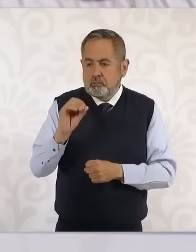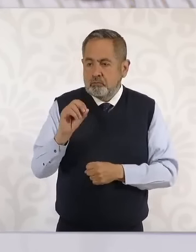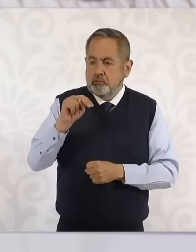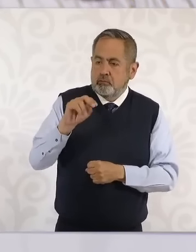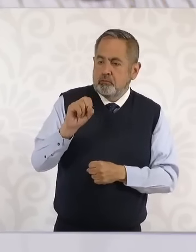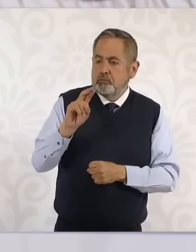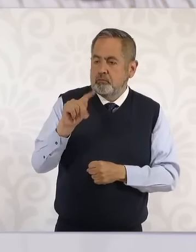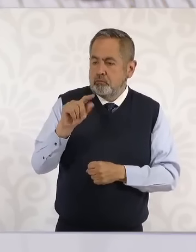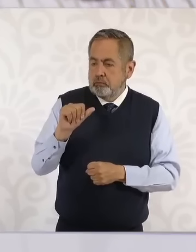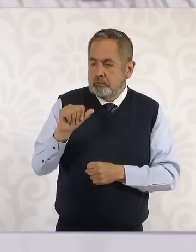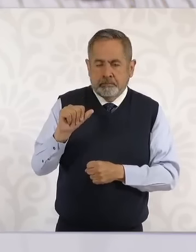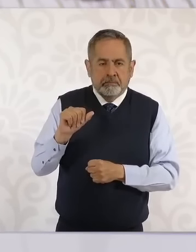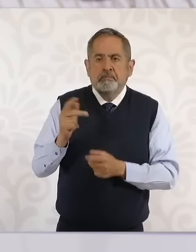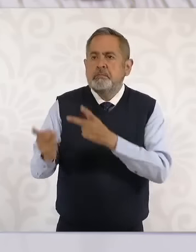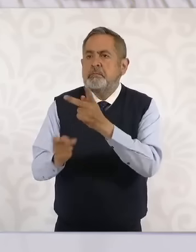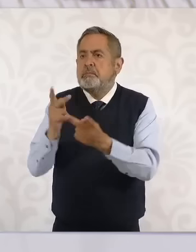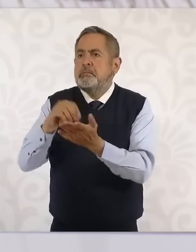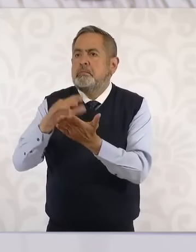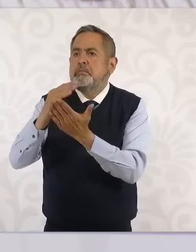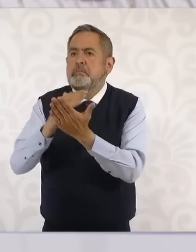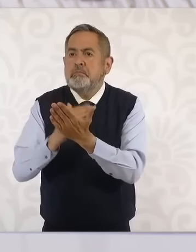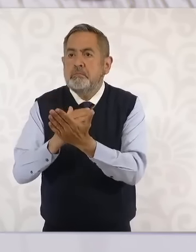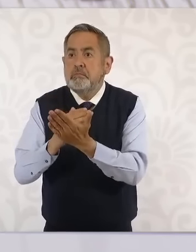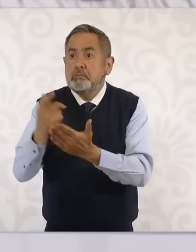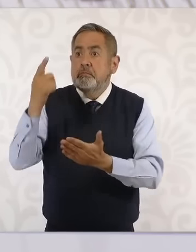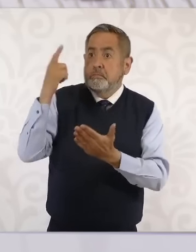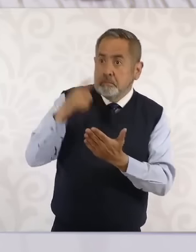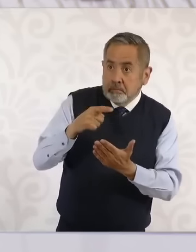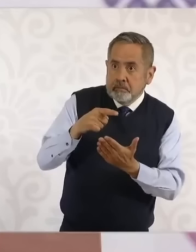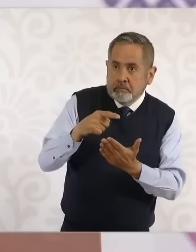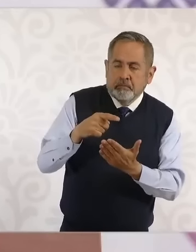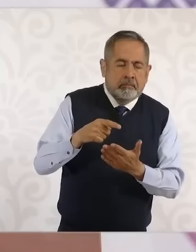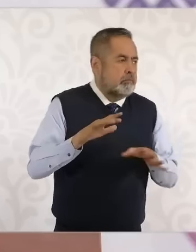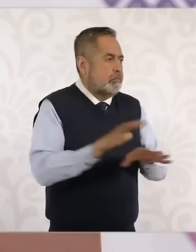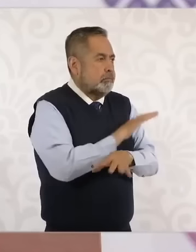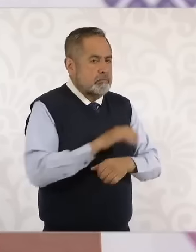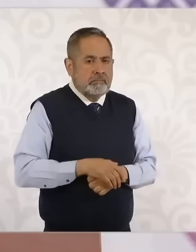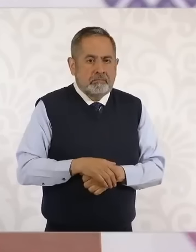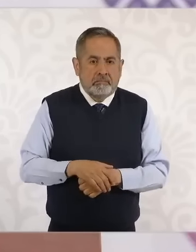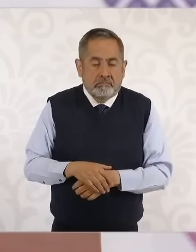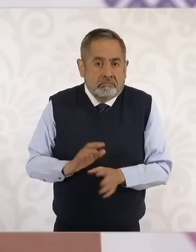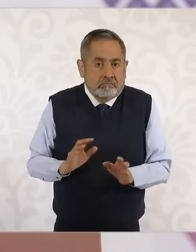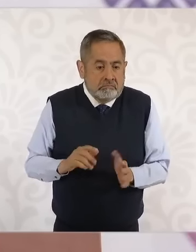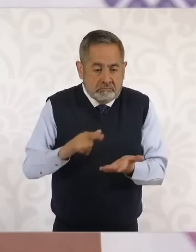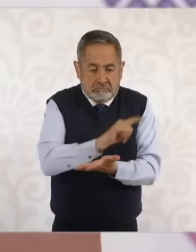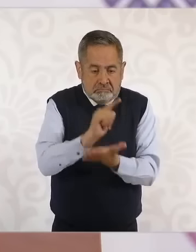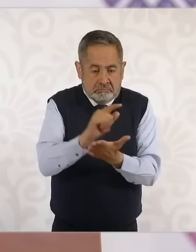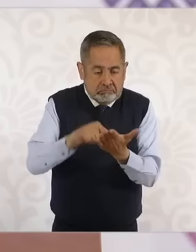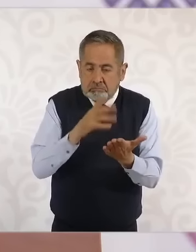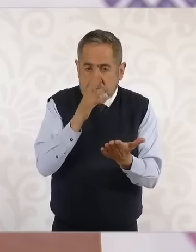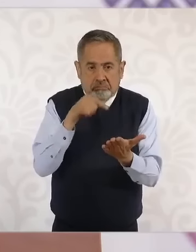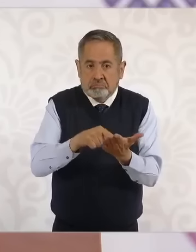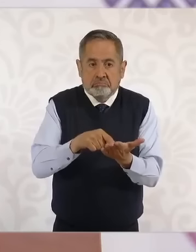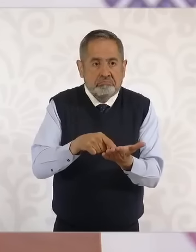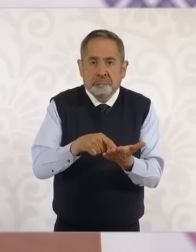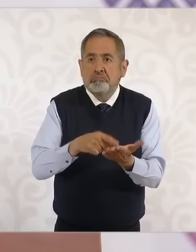temas. Uno de esos temas son los electorales. No sé por qué quedó así, porque la